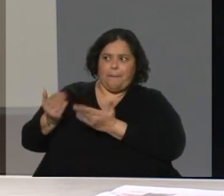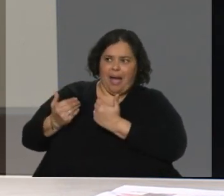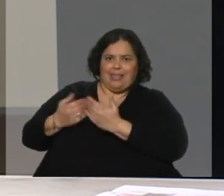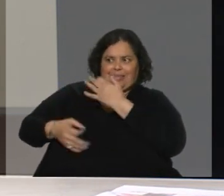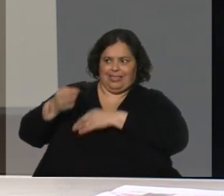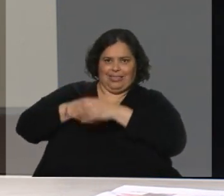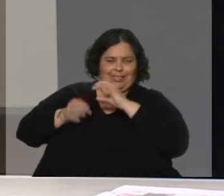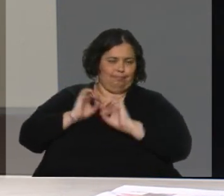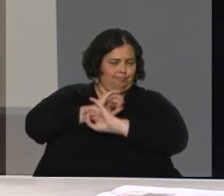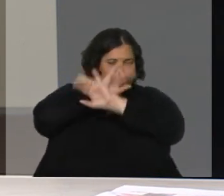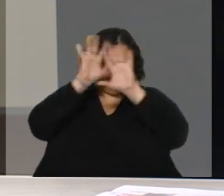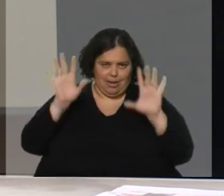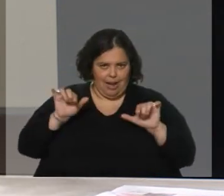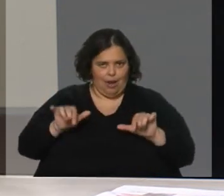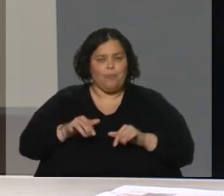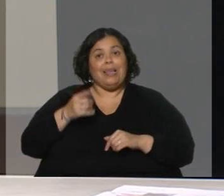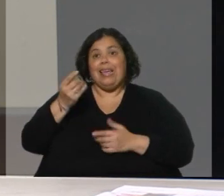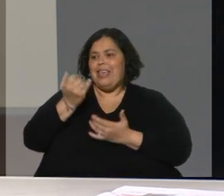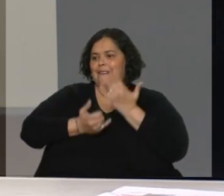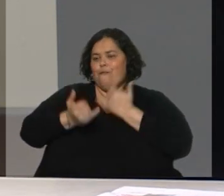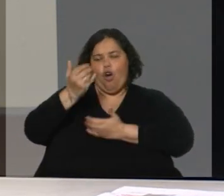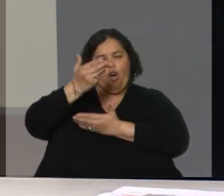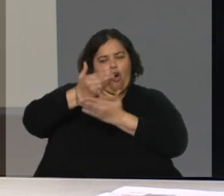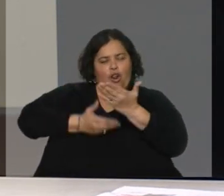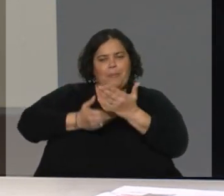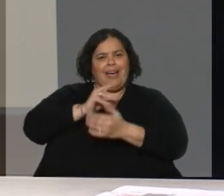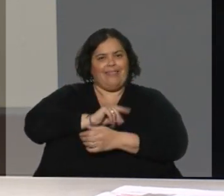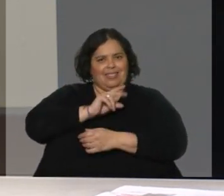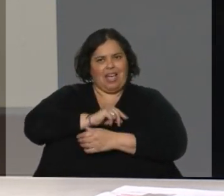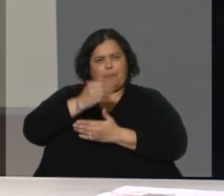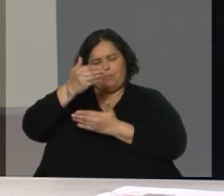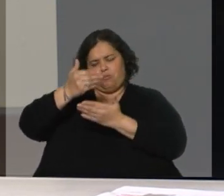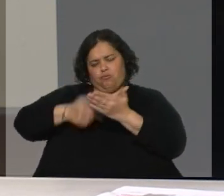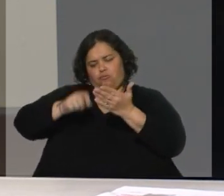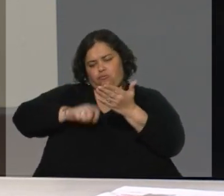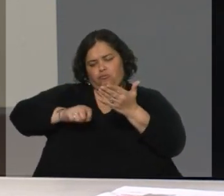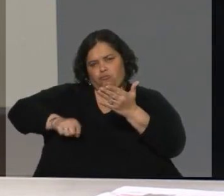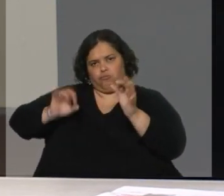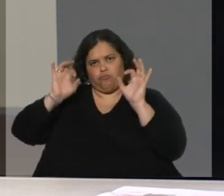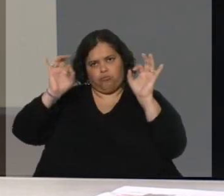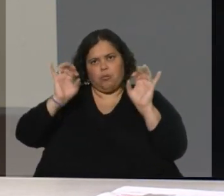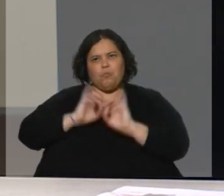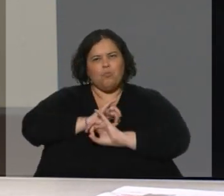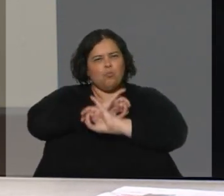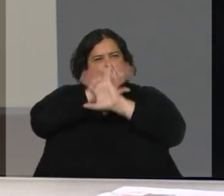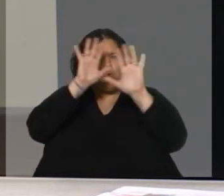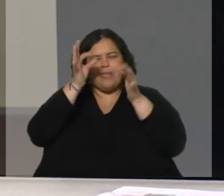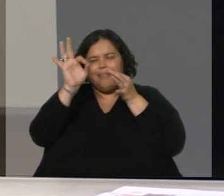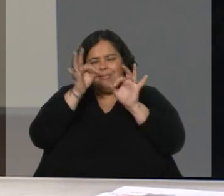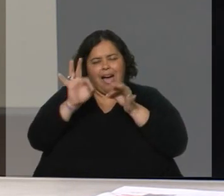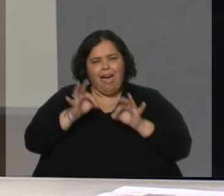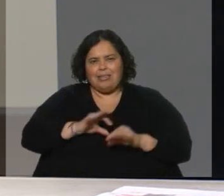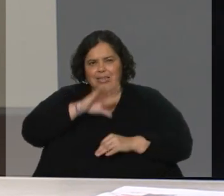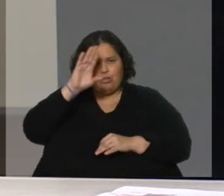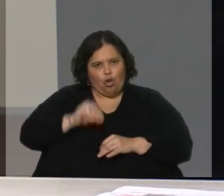la situación y la verdad que los informes de ellos que me hicieron en el mes de diciembre fueron fueron muy muy muy muy muy muy detallistas